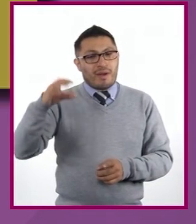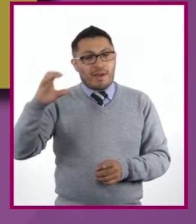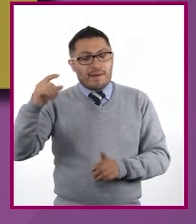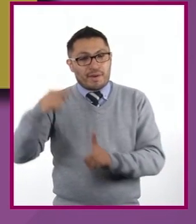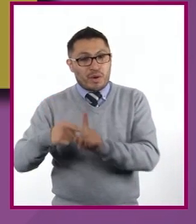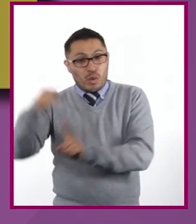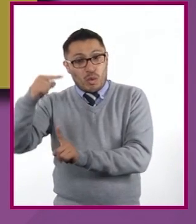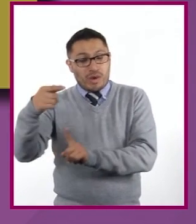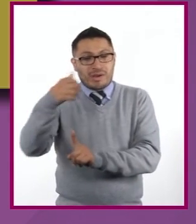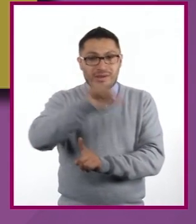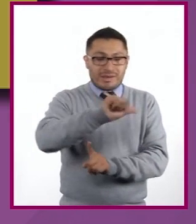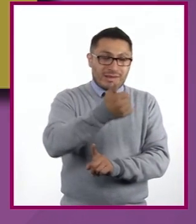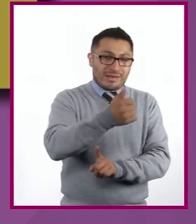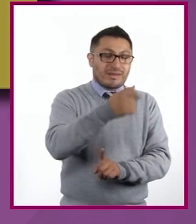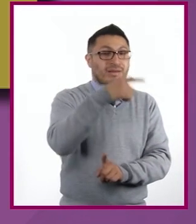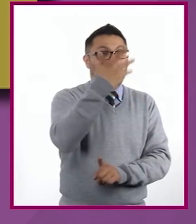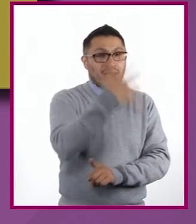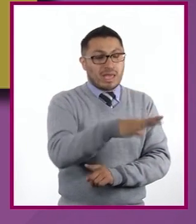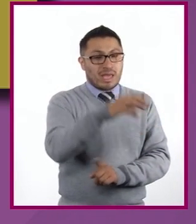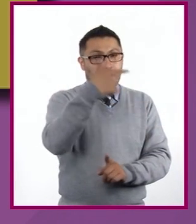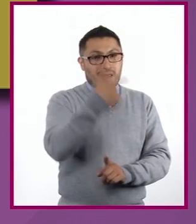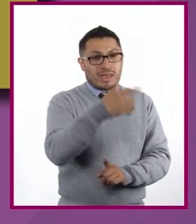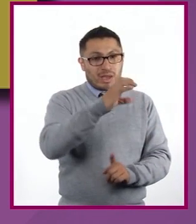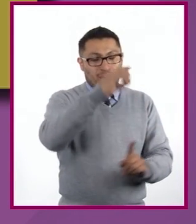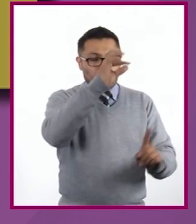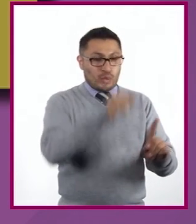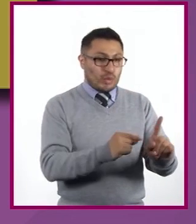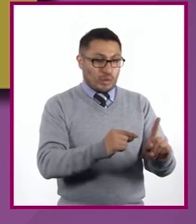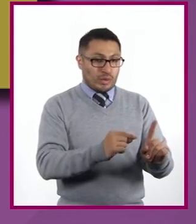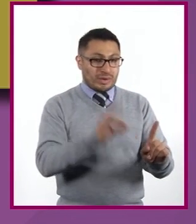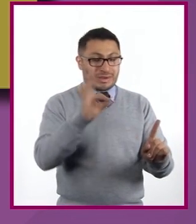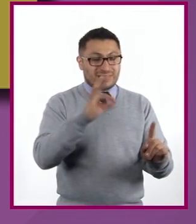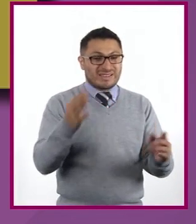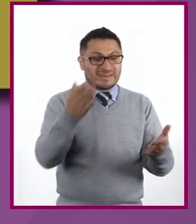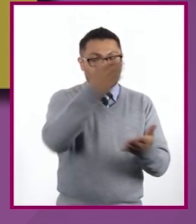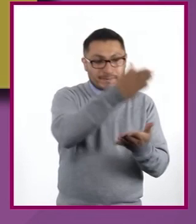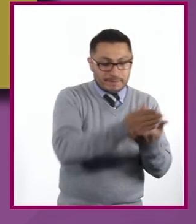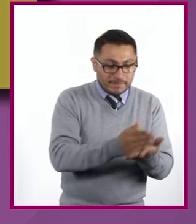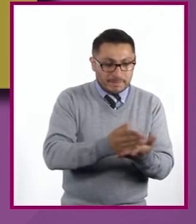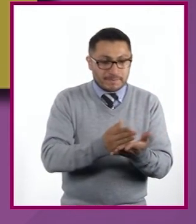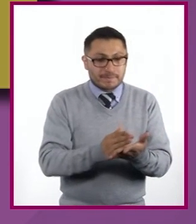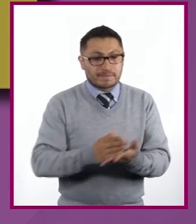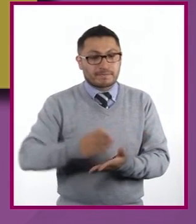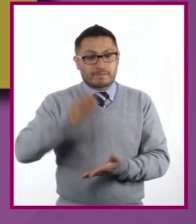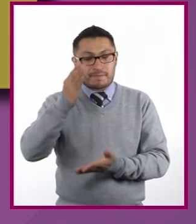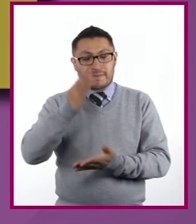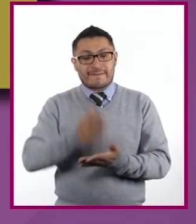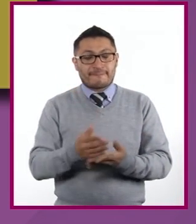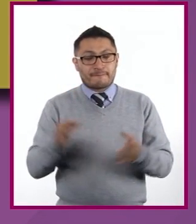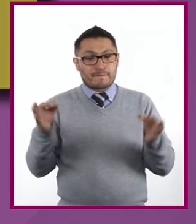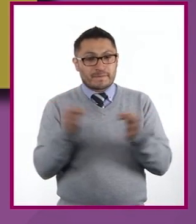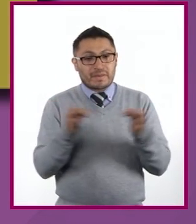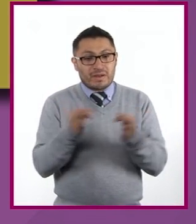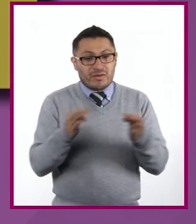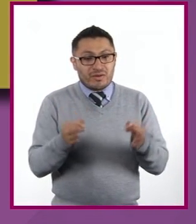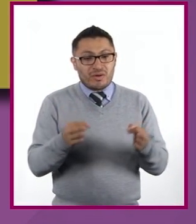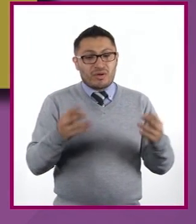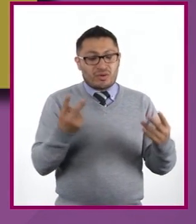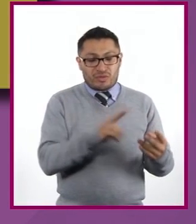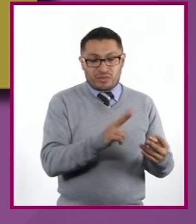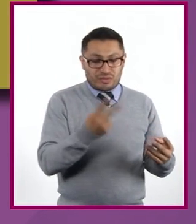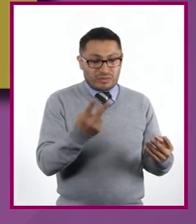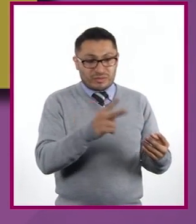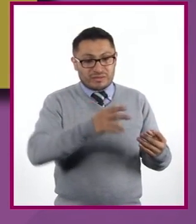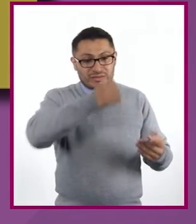centígrados y el otro a 10 grados centígrados. Si se divide el contenido del vaso con el té más frío en dos partes